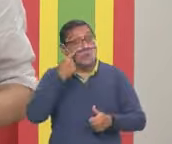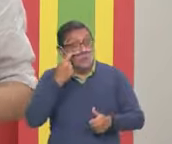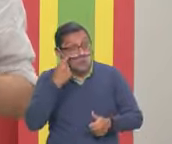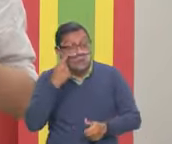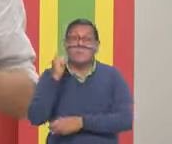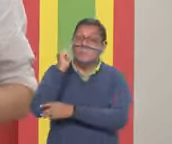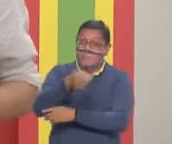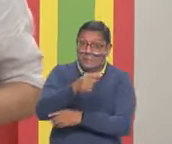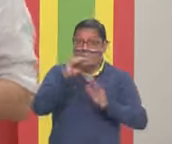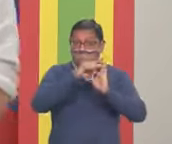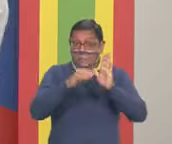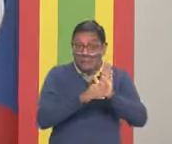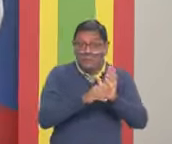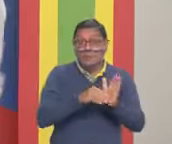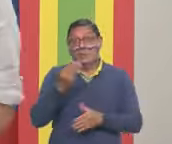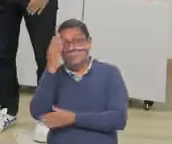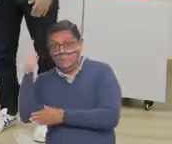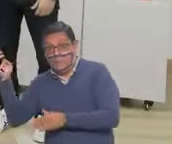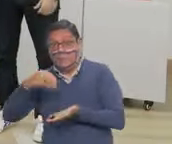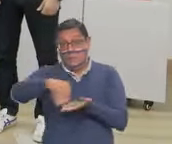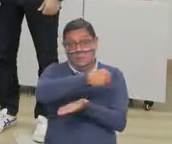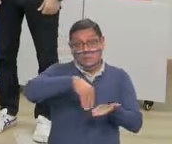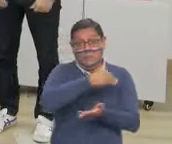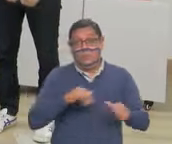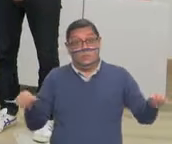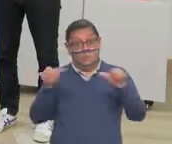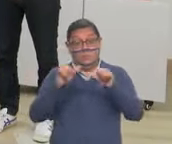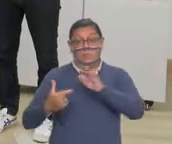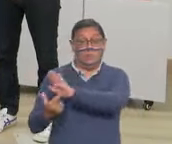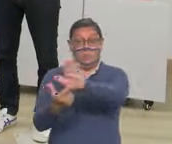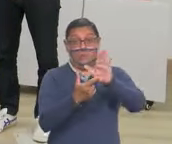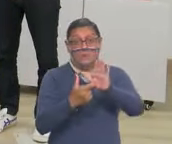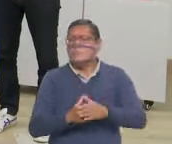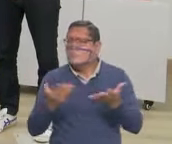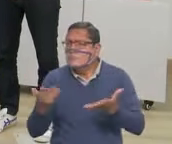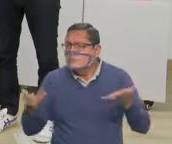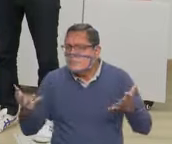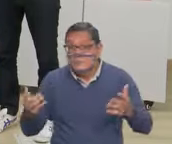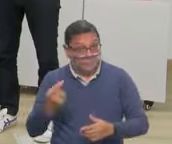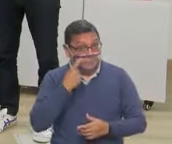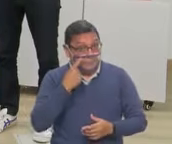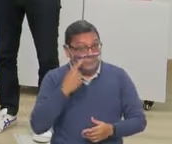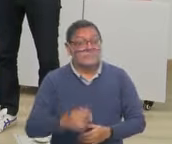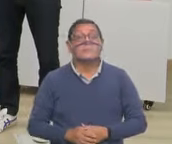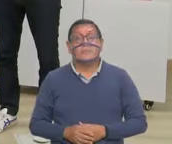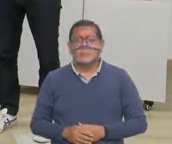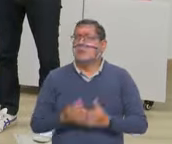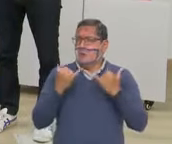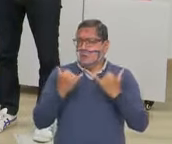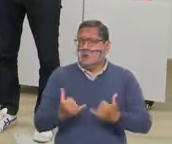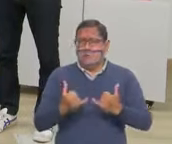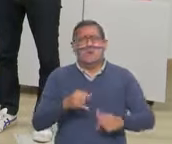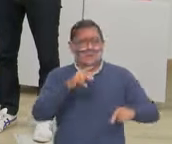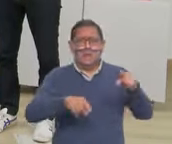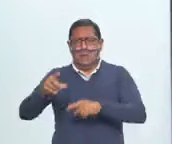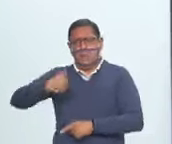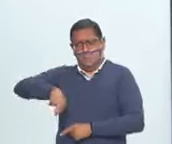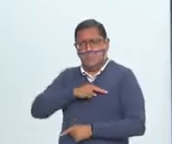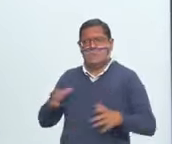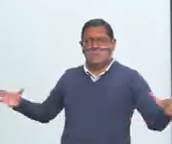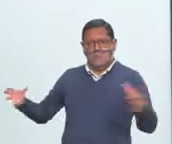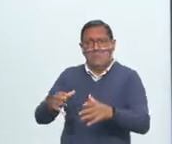medidas en Barranquilla y el Atlántico. Así es, alcalde. Hoy claramente hay una mayor confianza en nuestro sistema